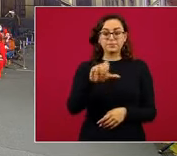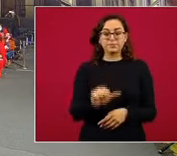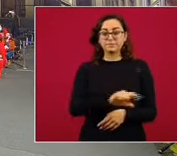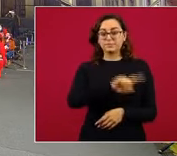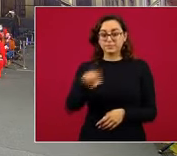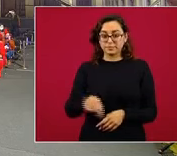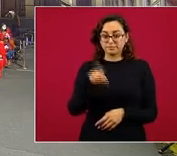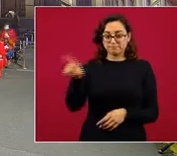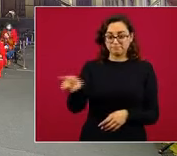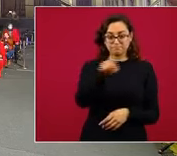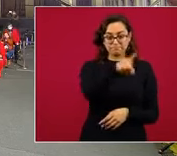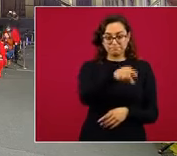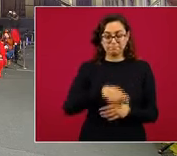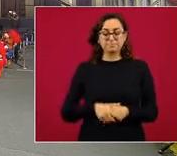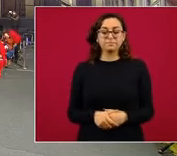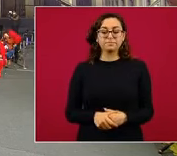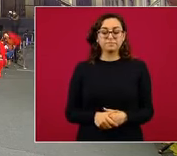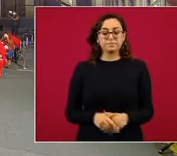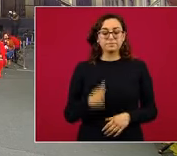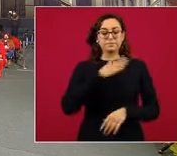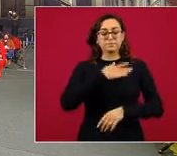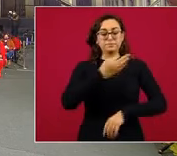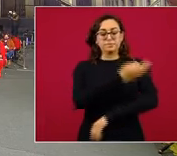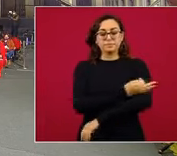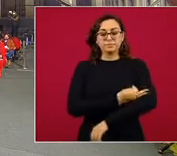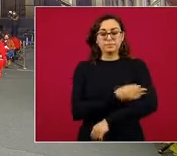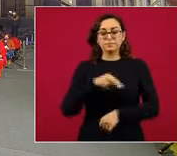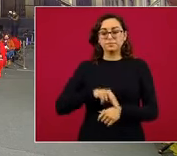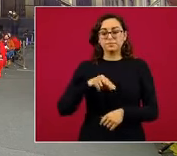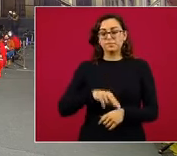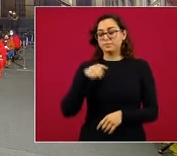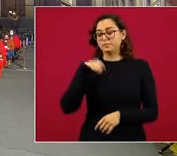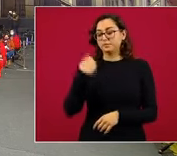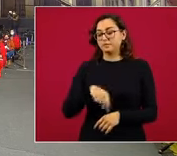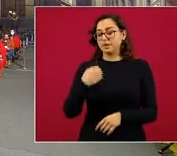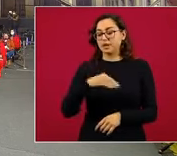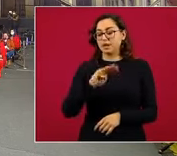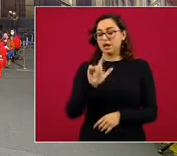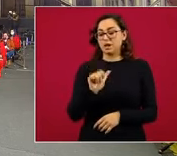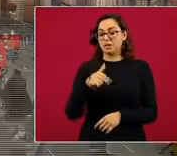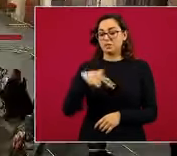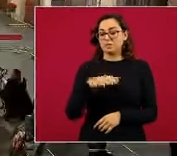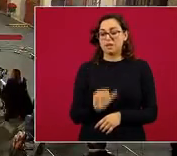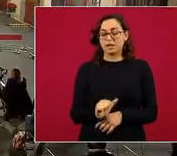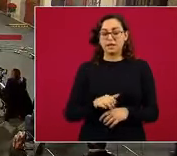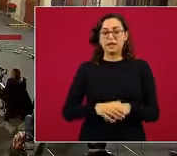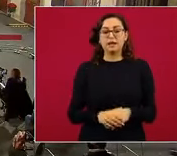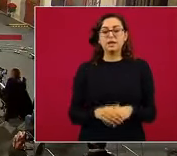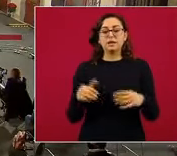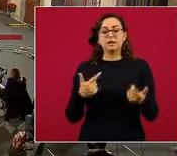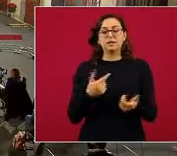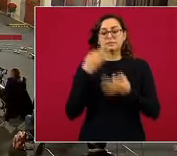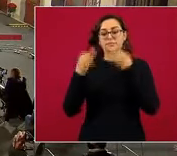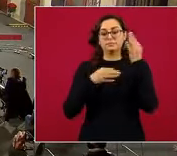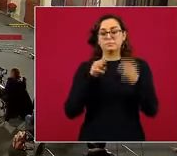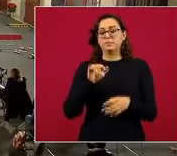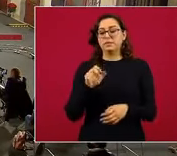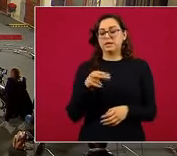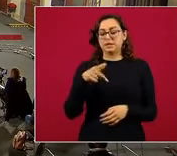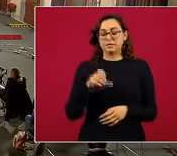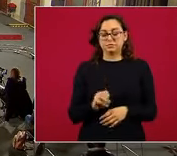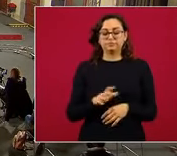luego por acá a este lado. Muy buenas tardes, doctores. Blanca Valadez, de Grupo Milenio. Preguntarle, la subsecretaria de